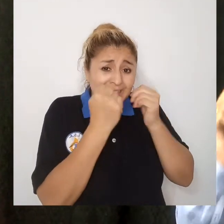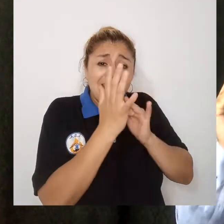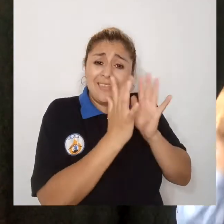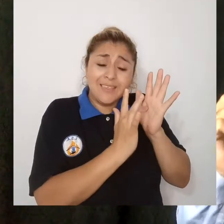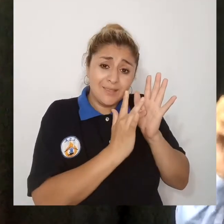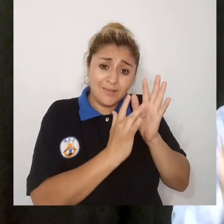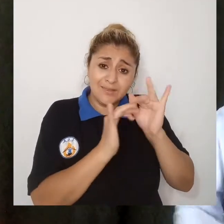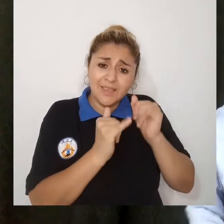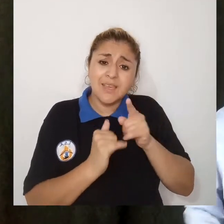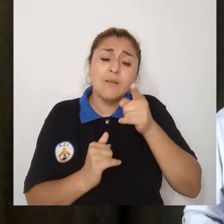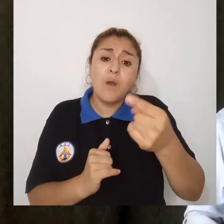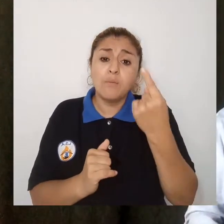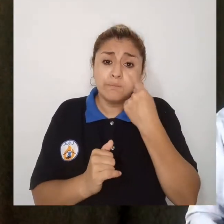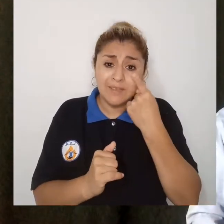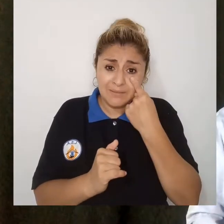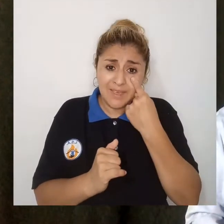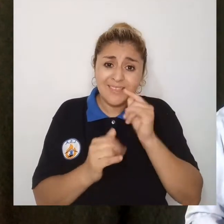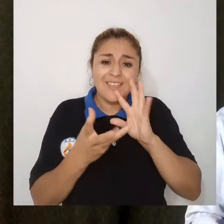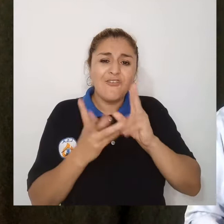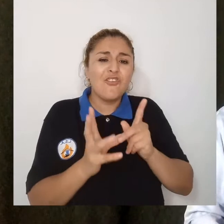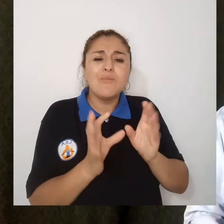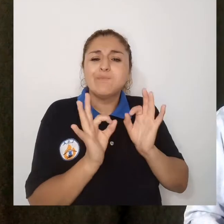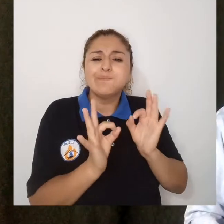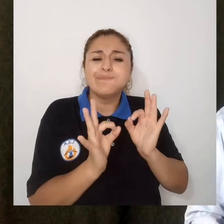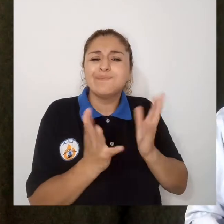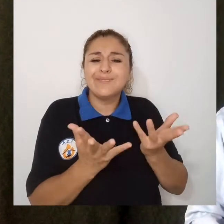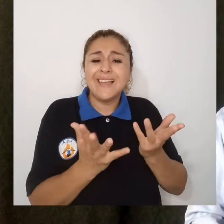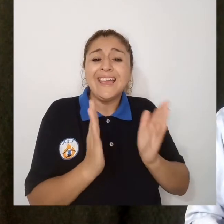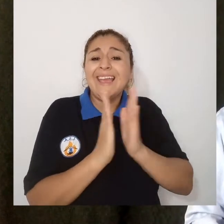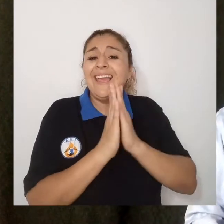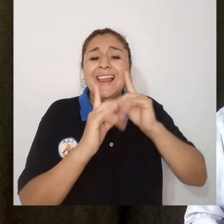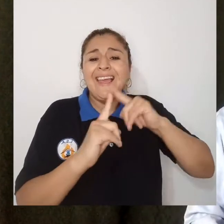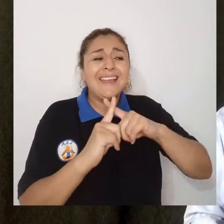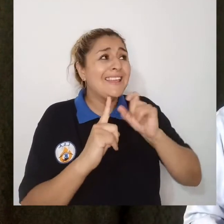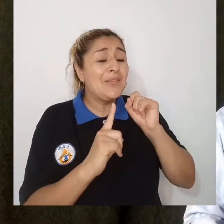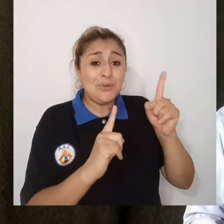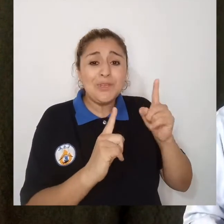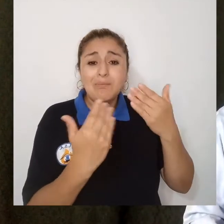que vivas la plenitud de la iglesia